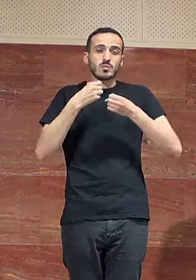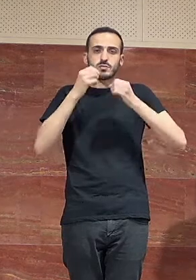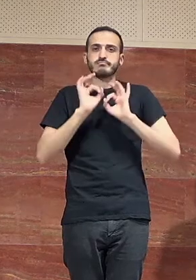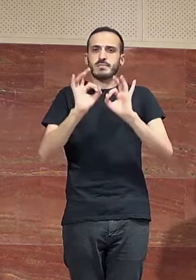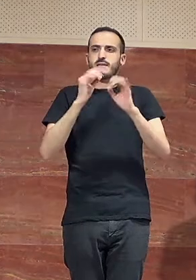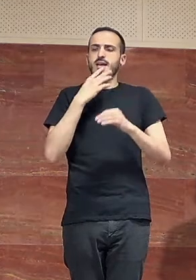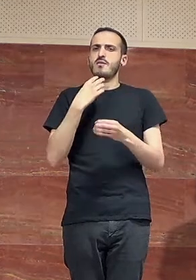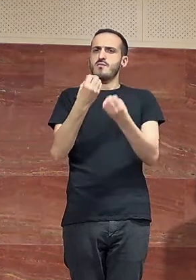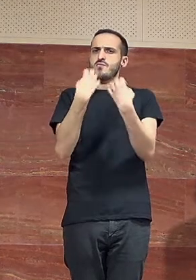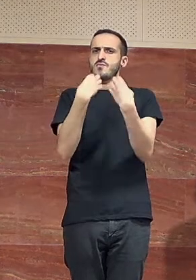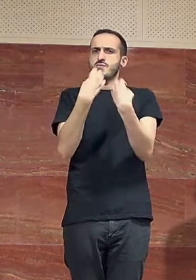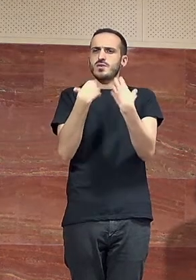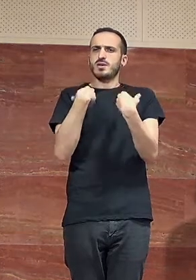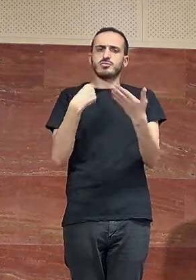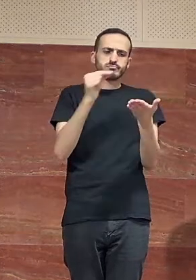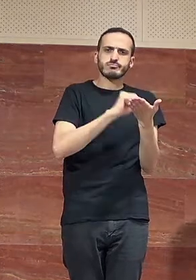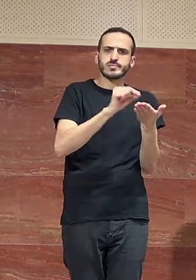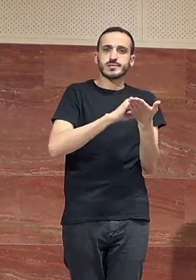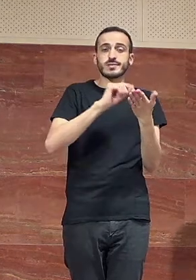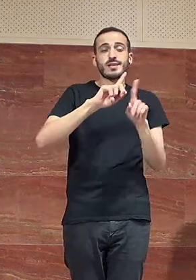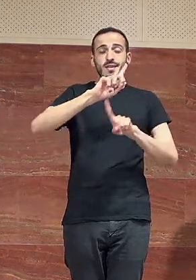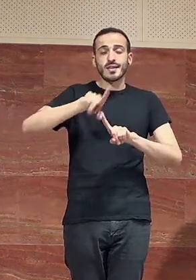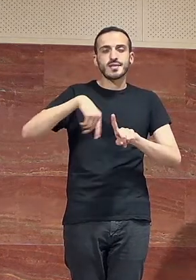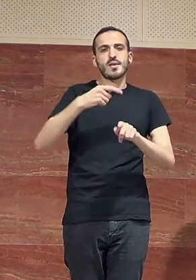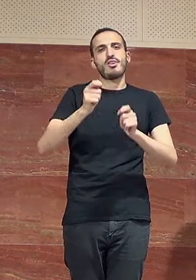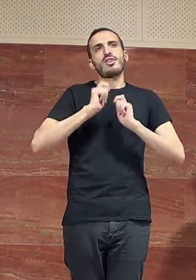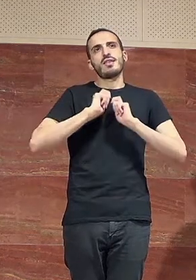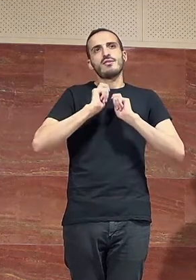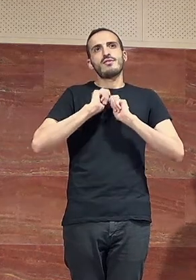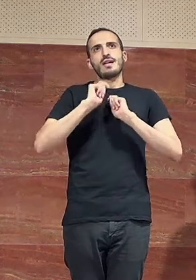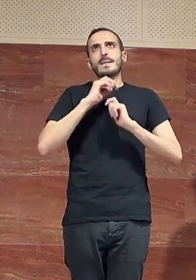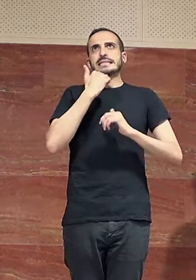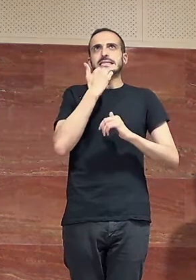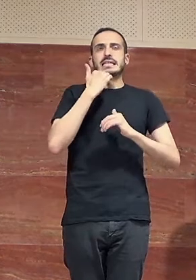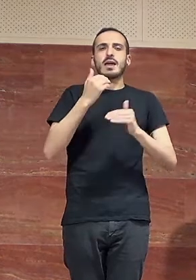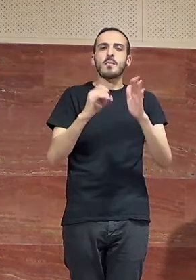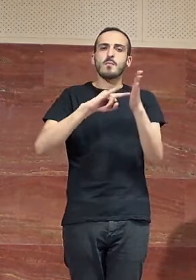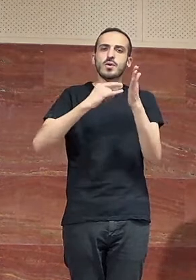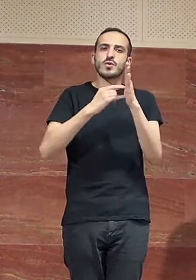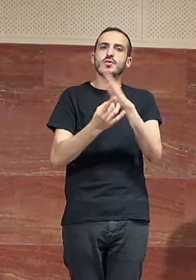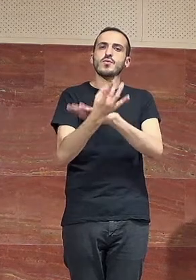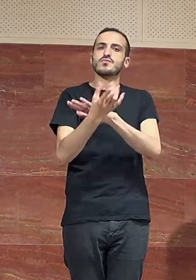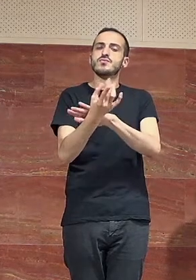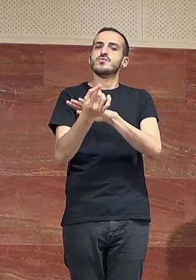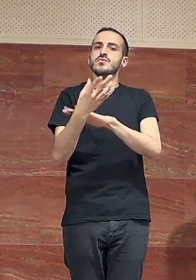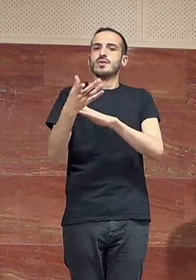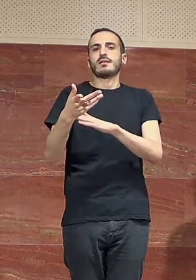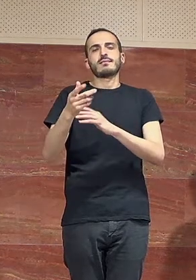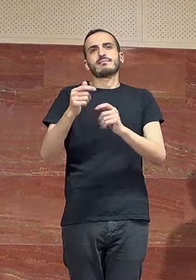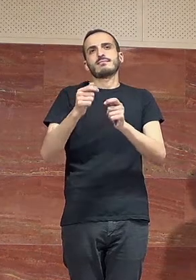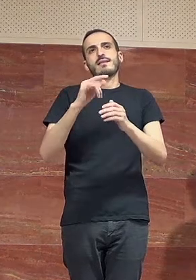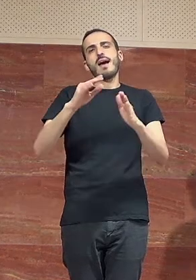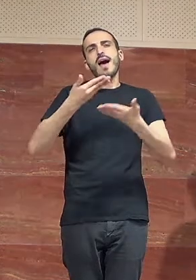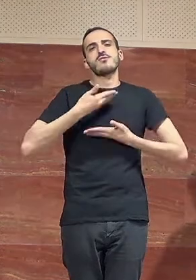muchísima información y nos podrían haber dado mucho más si además esas actuaciones hubieran sido de iniciativa de los propios vecinos. Y luego,